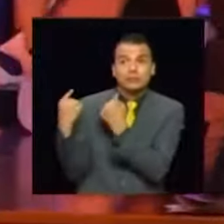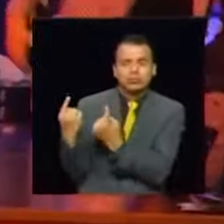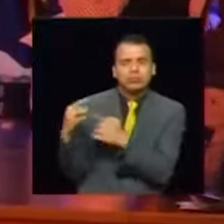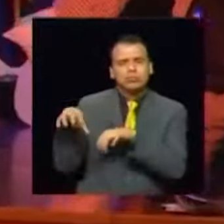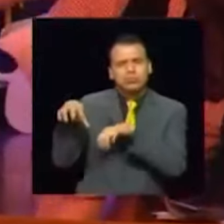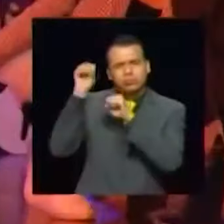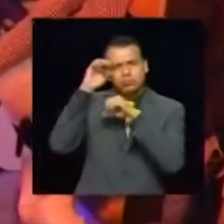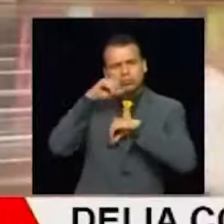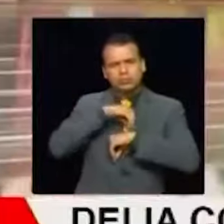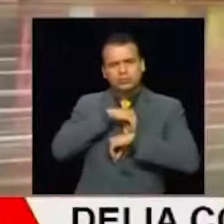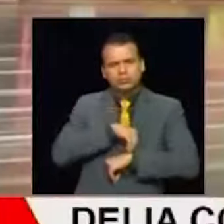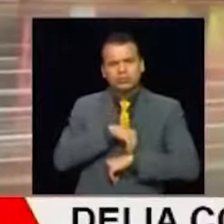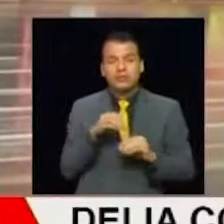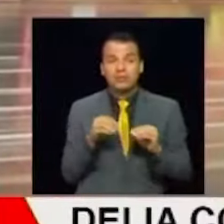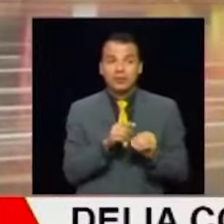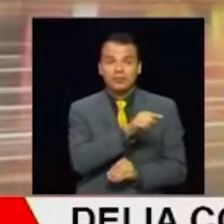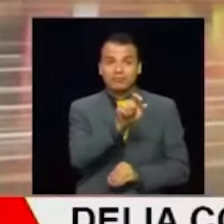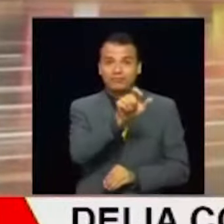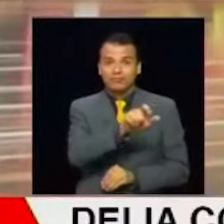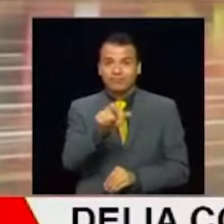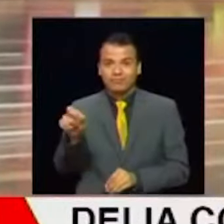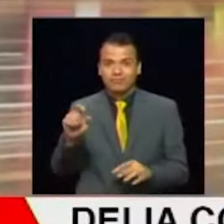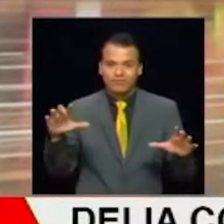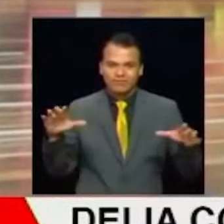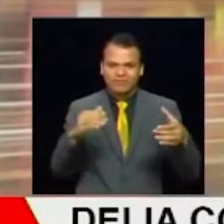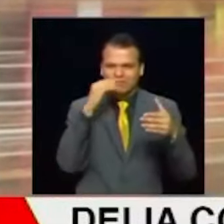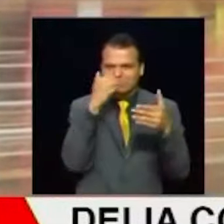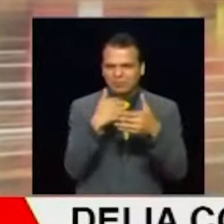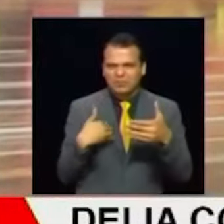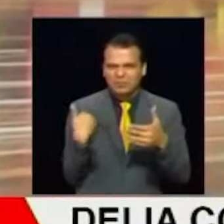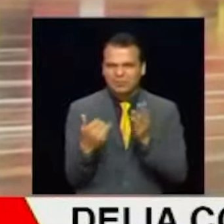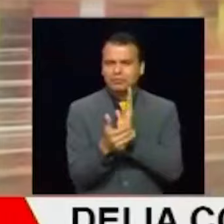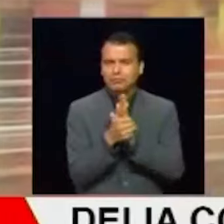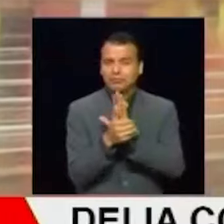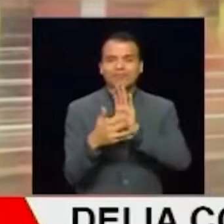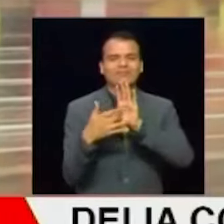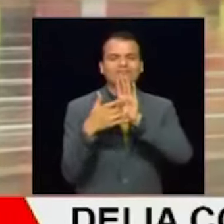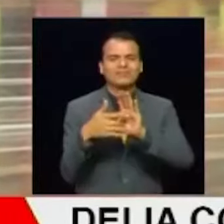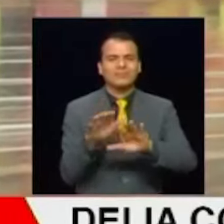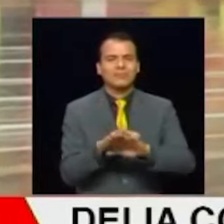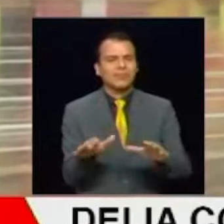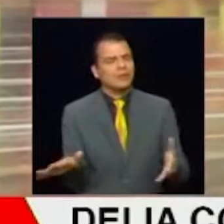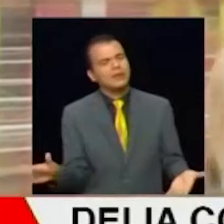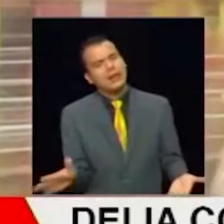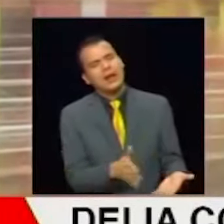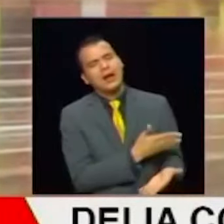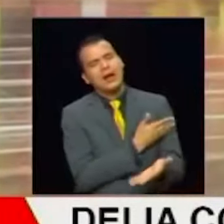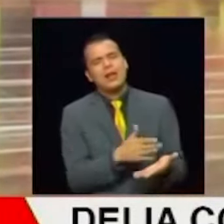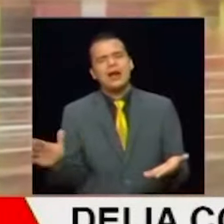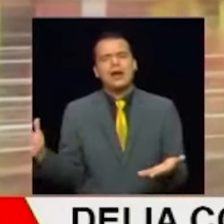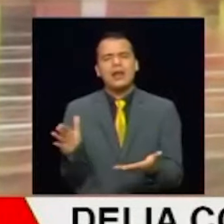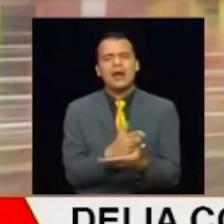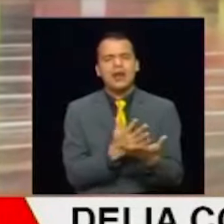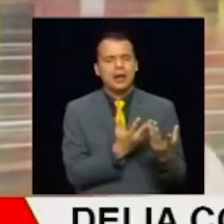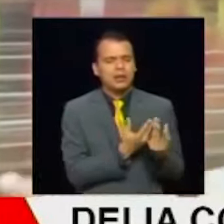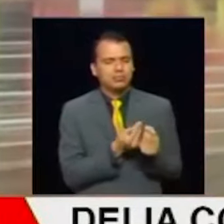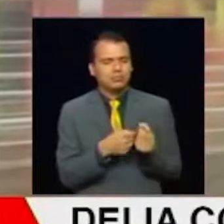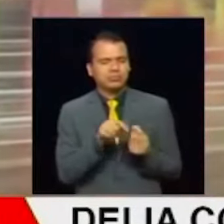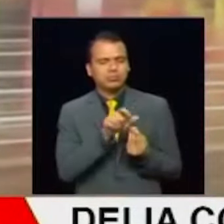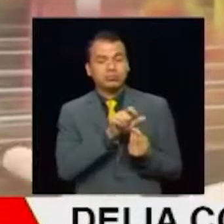de la juventud local. El musical Medio Siglo y Cantando, un maravilloso musical que tiene más de 100 artistas en